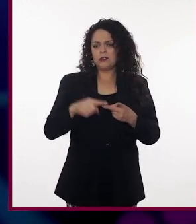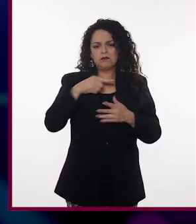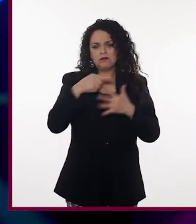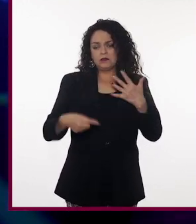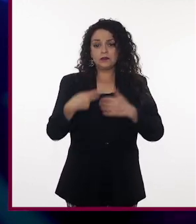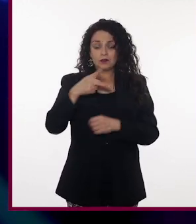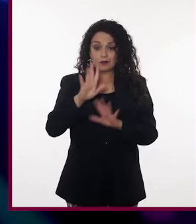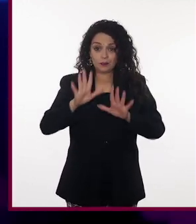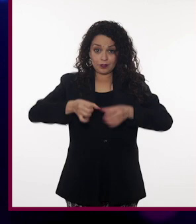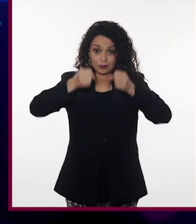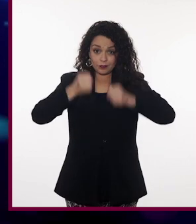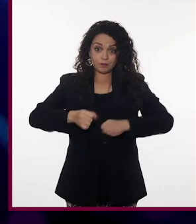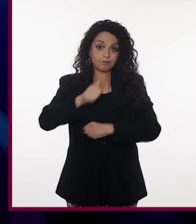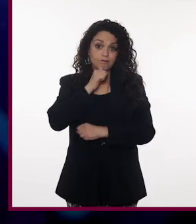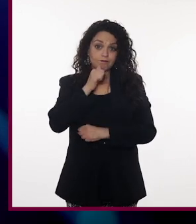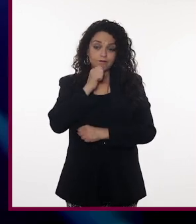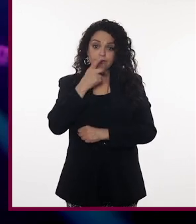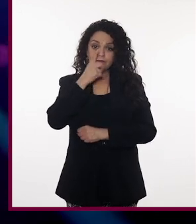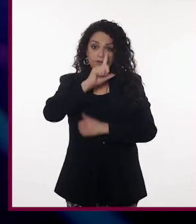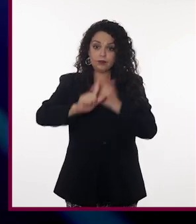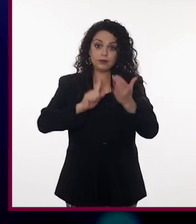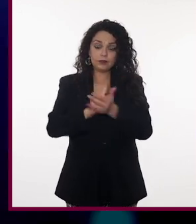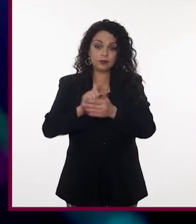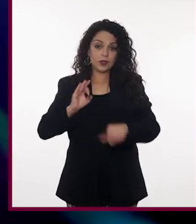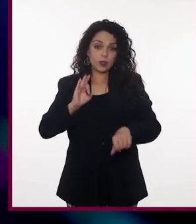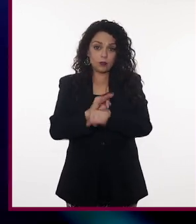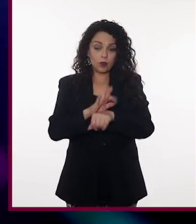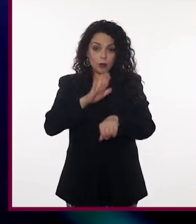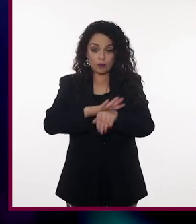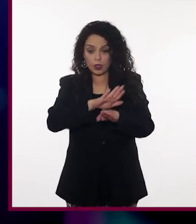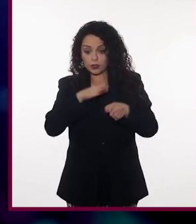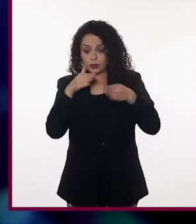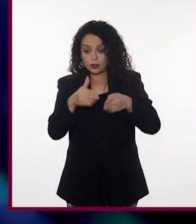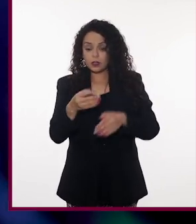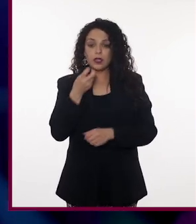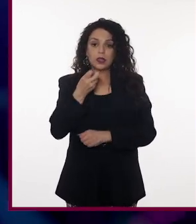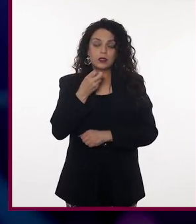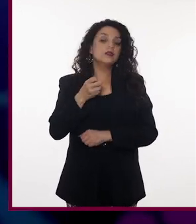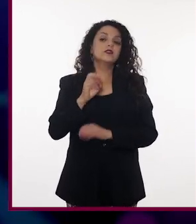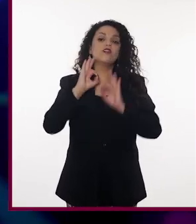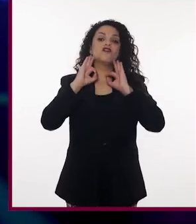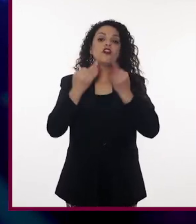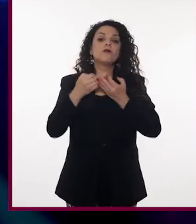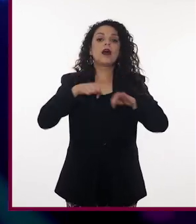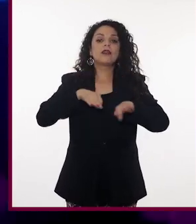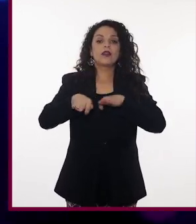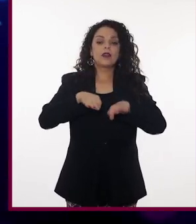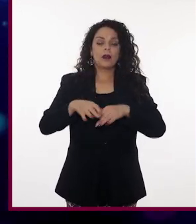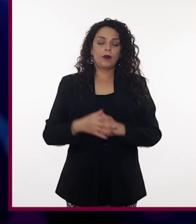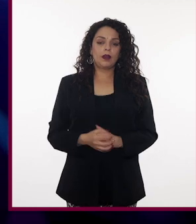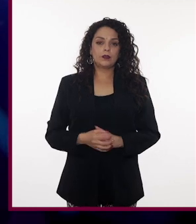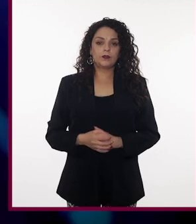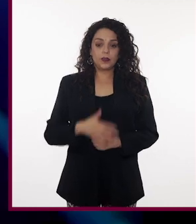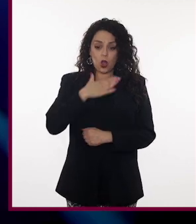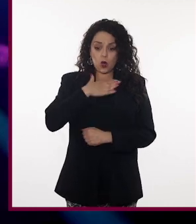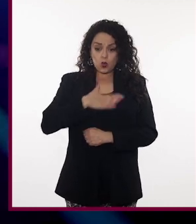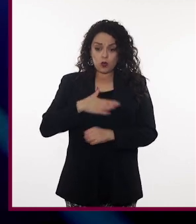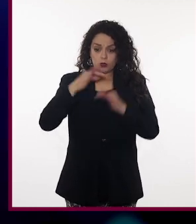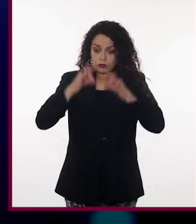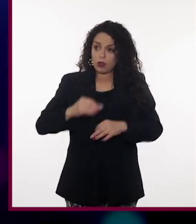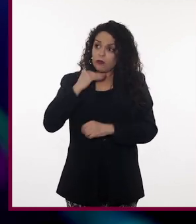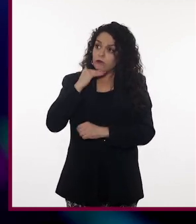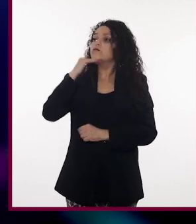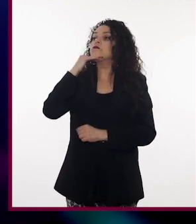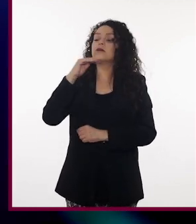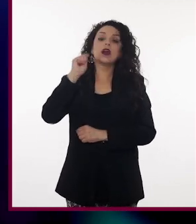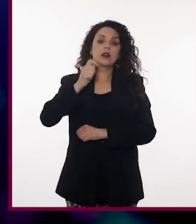todavía no hay un marco jurídico que proteja específicamente este tipo de empleo. El trabajo justo y digno es el que